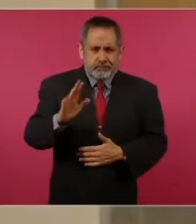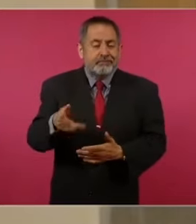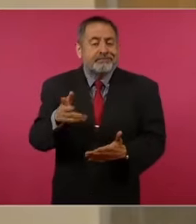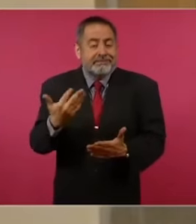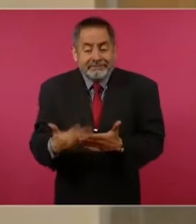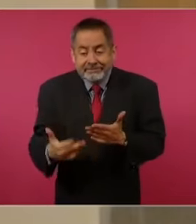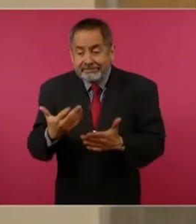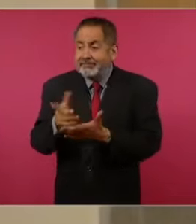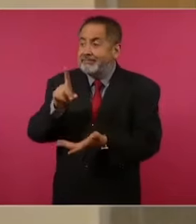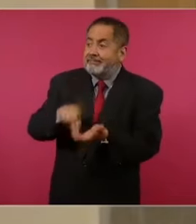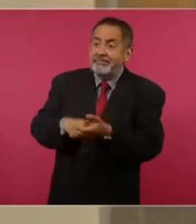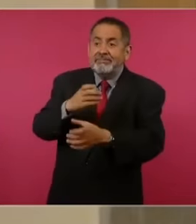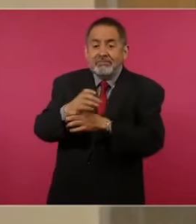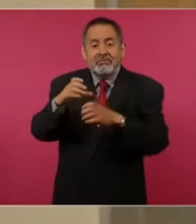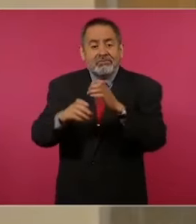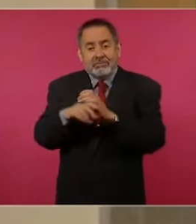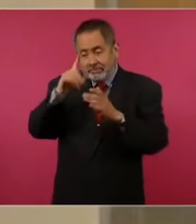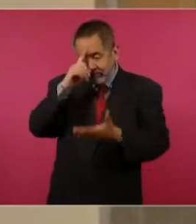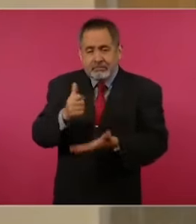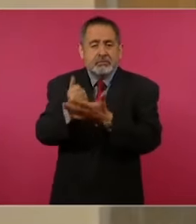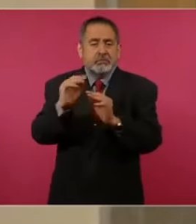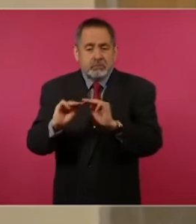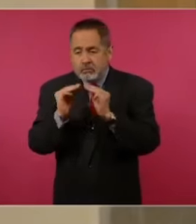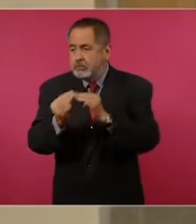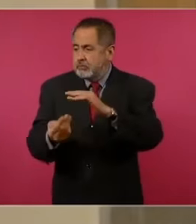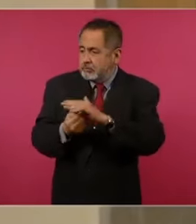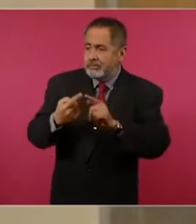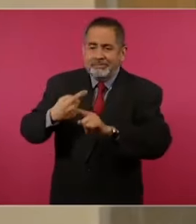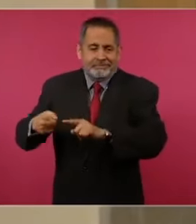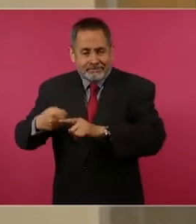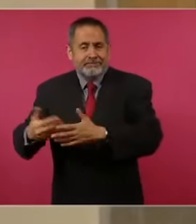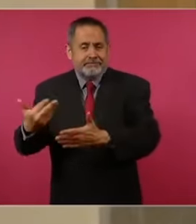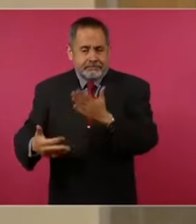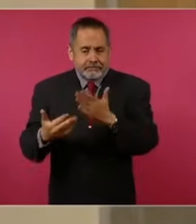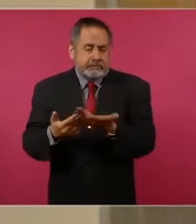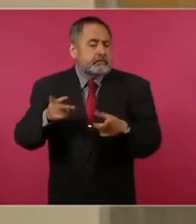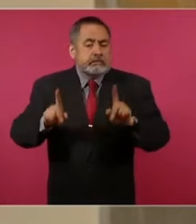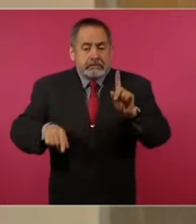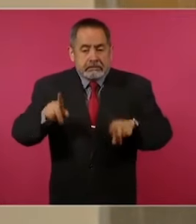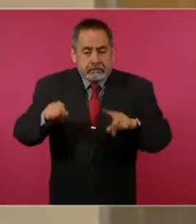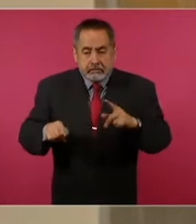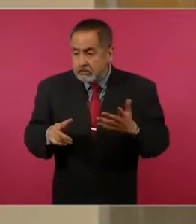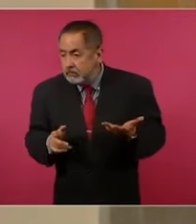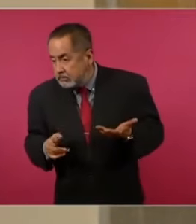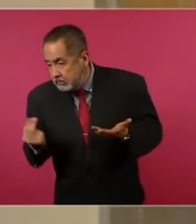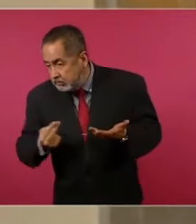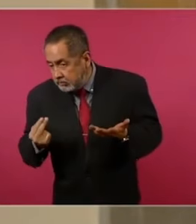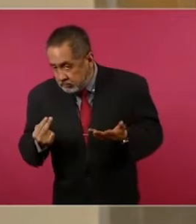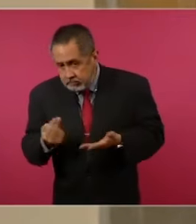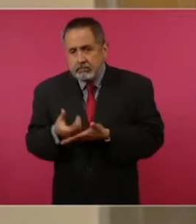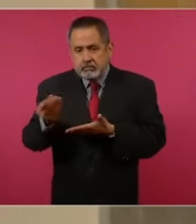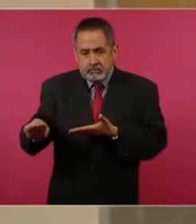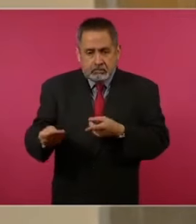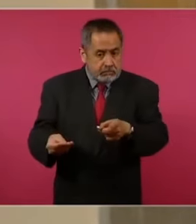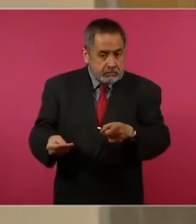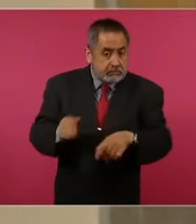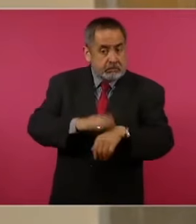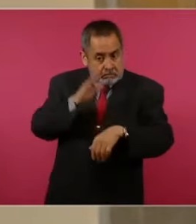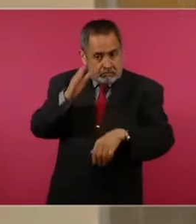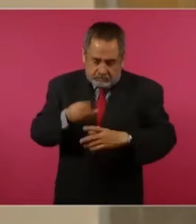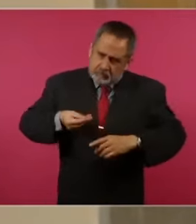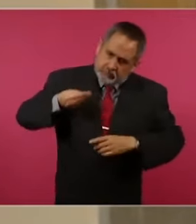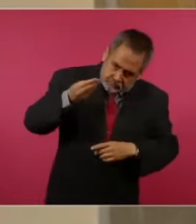falta es equipamiento o mobiliario. Entonces, en función como se vayan avanzando el ejercicio de los recursos, irán abriendo otras